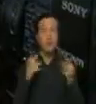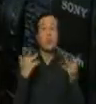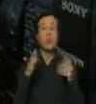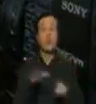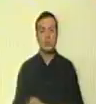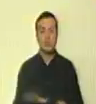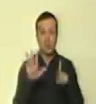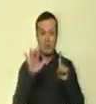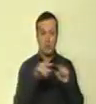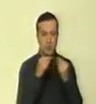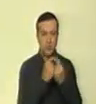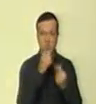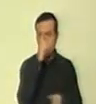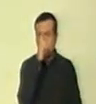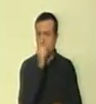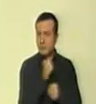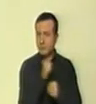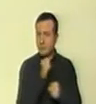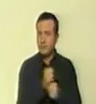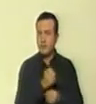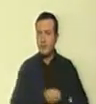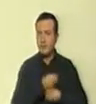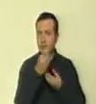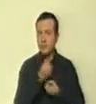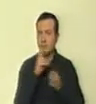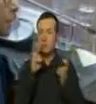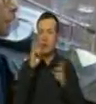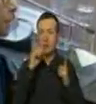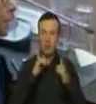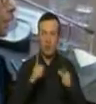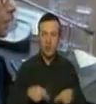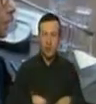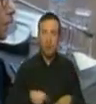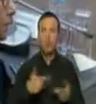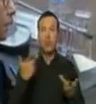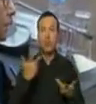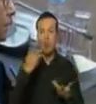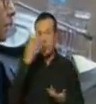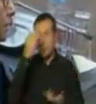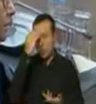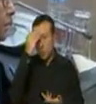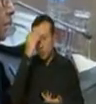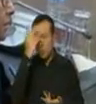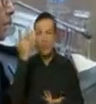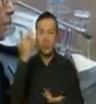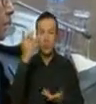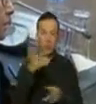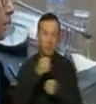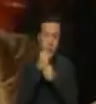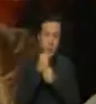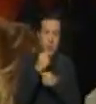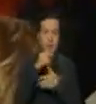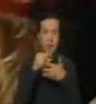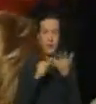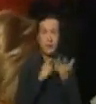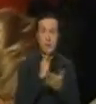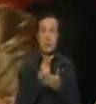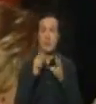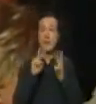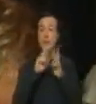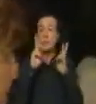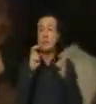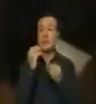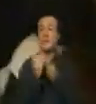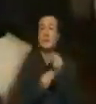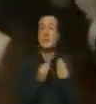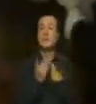de trabajo que analizan la información sobre salud, educación, alojamiento, logística, seguridad y control, entre otros. Y sobre esa base se